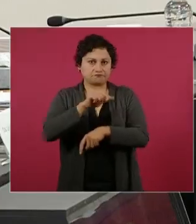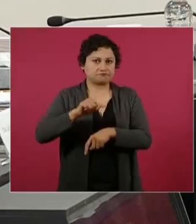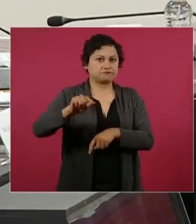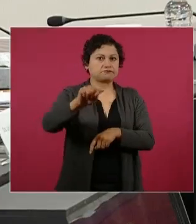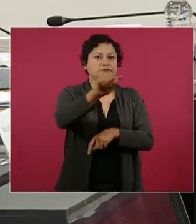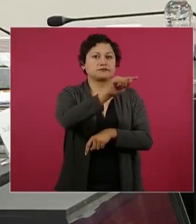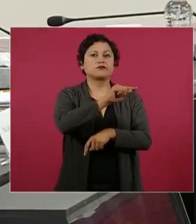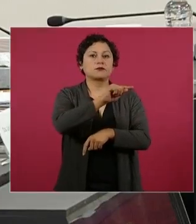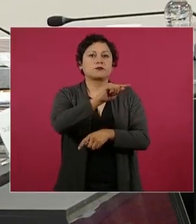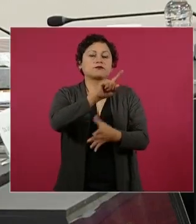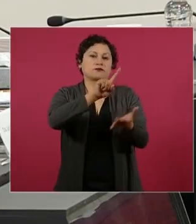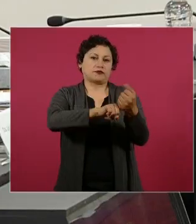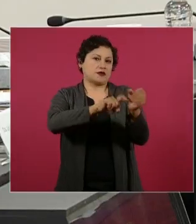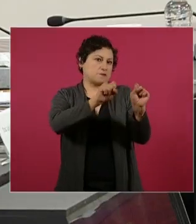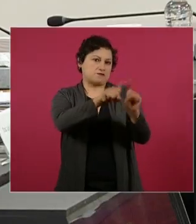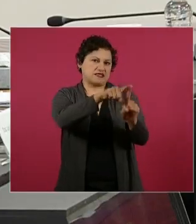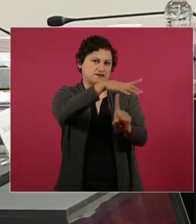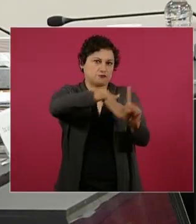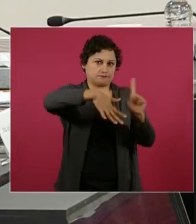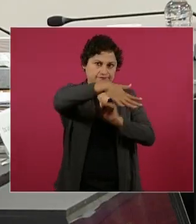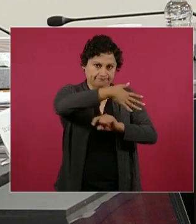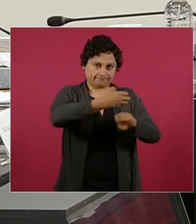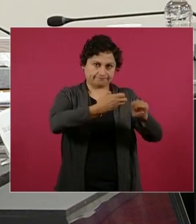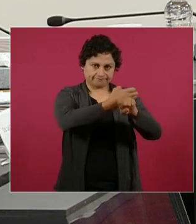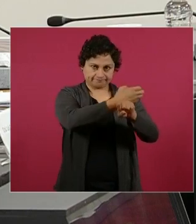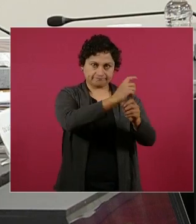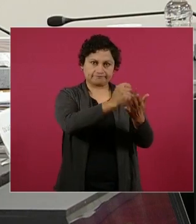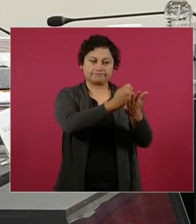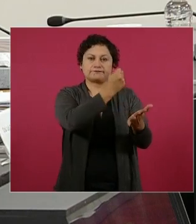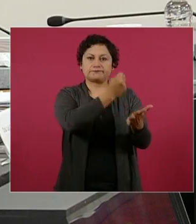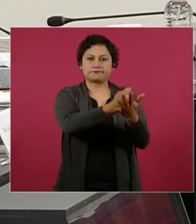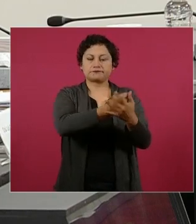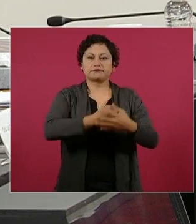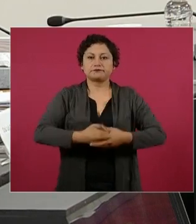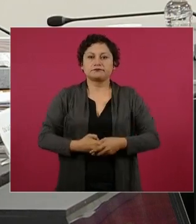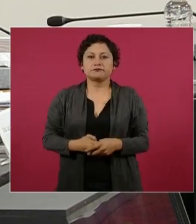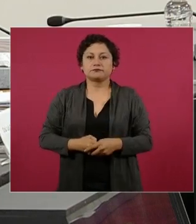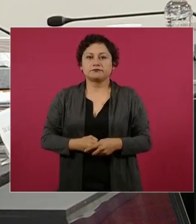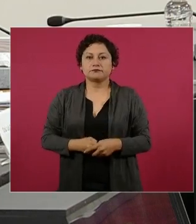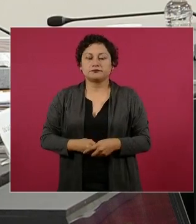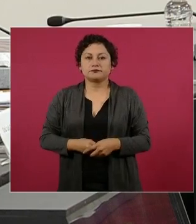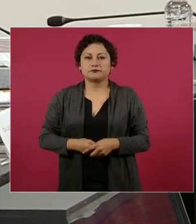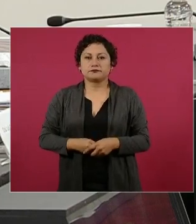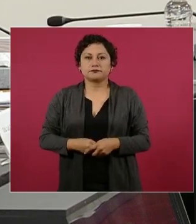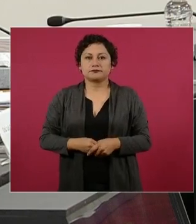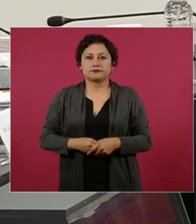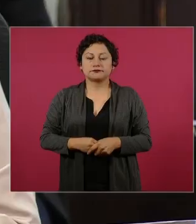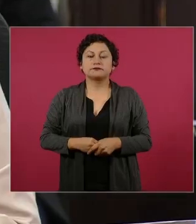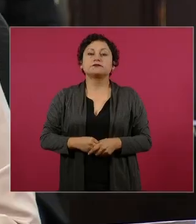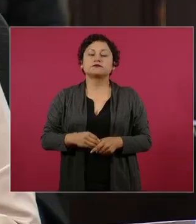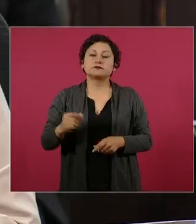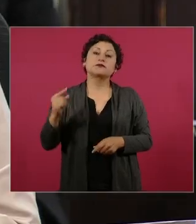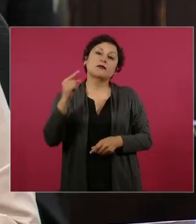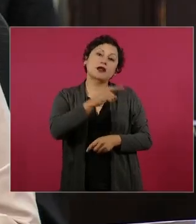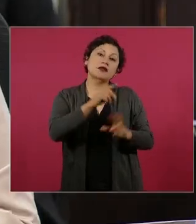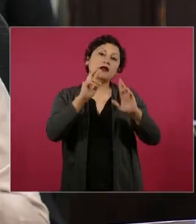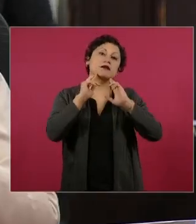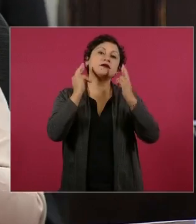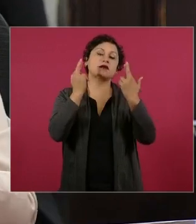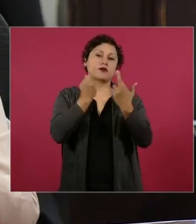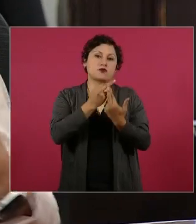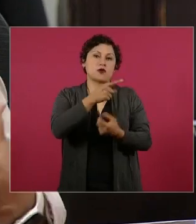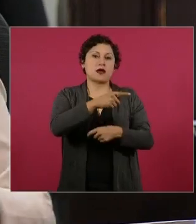están radicadas en esa zona. Se hizo la reunión y